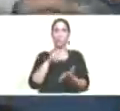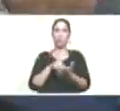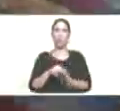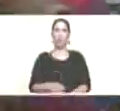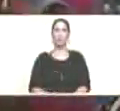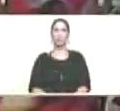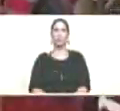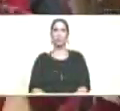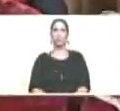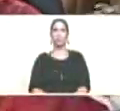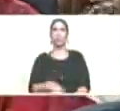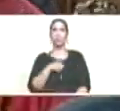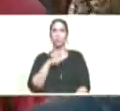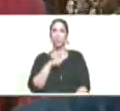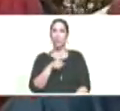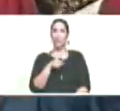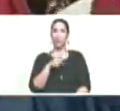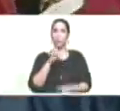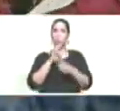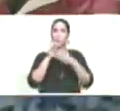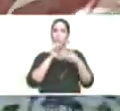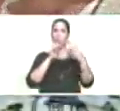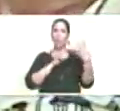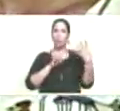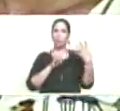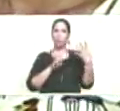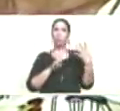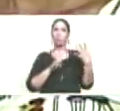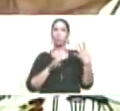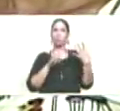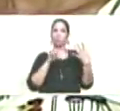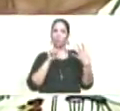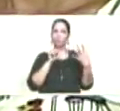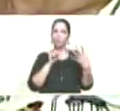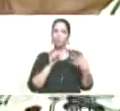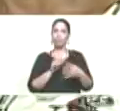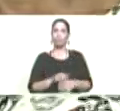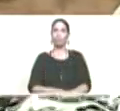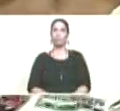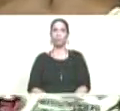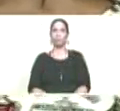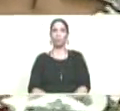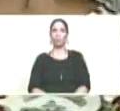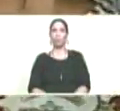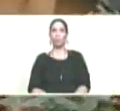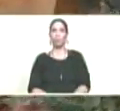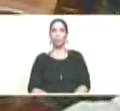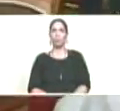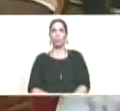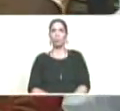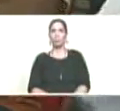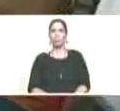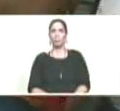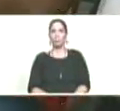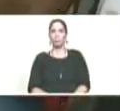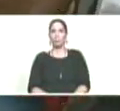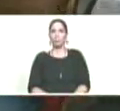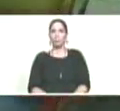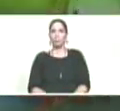una definición estratégica. Es una definición estratégica para las mentes de